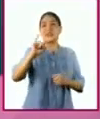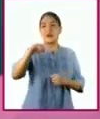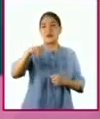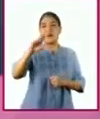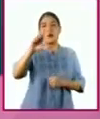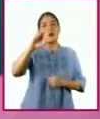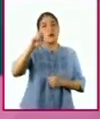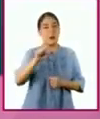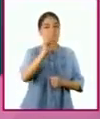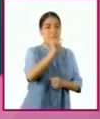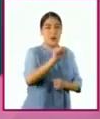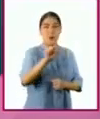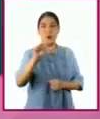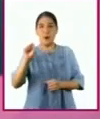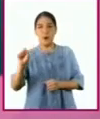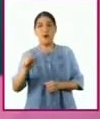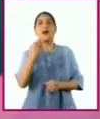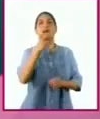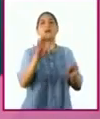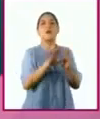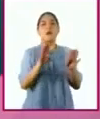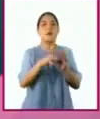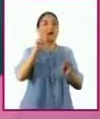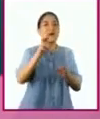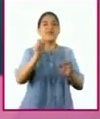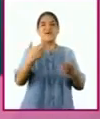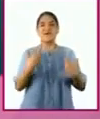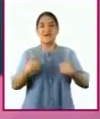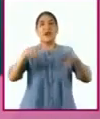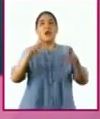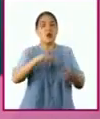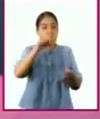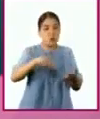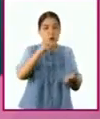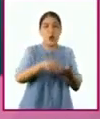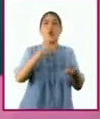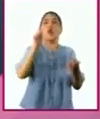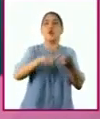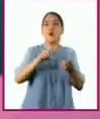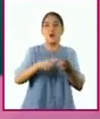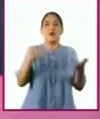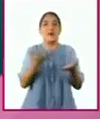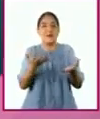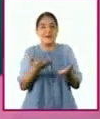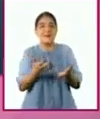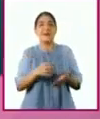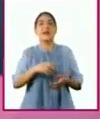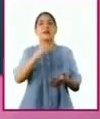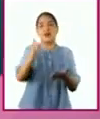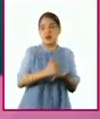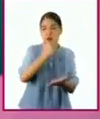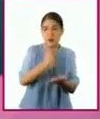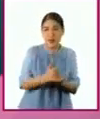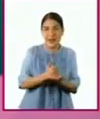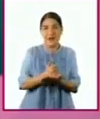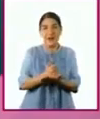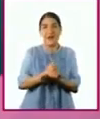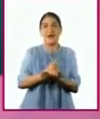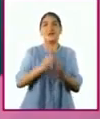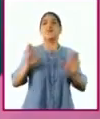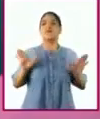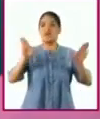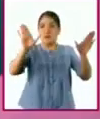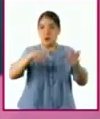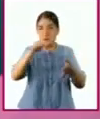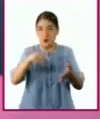figuras variadas que representan la localización exacta de lugares y sitios tales como ciudades,